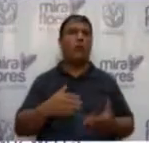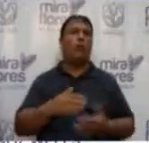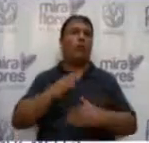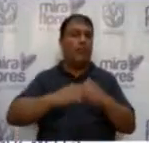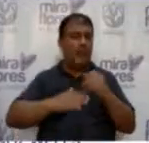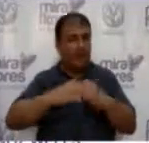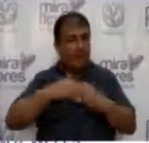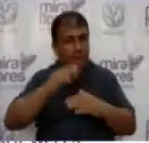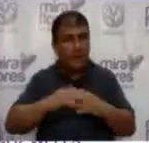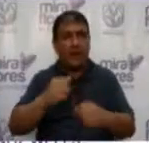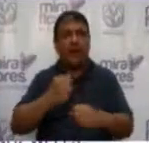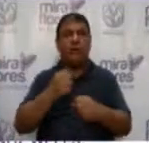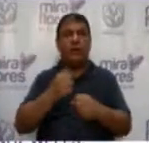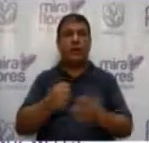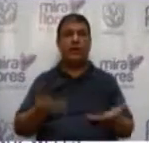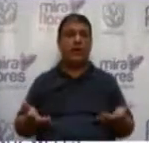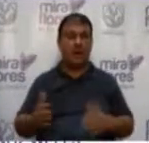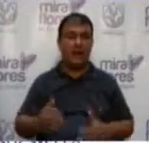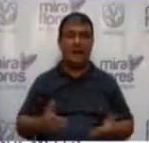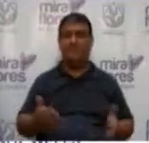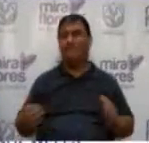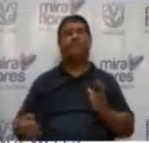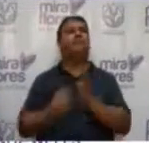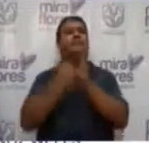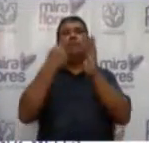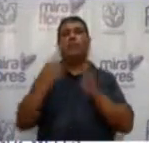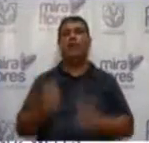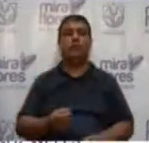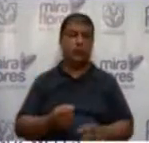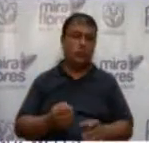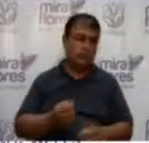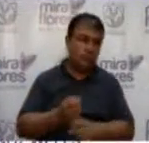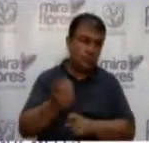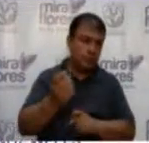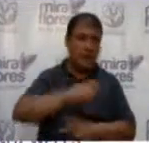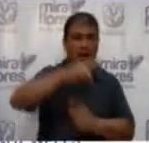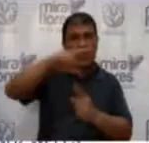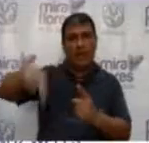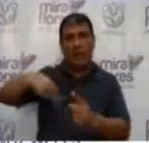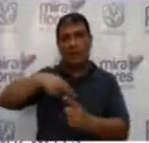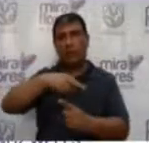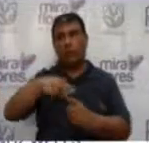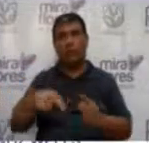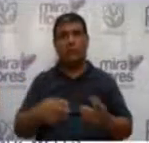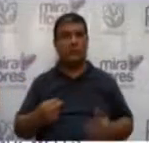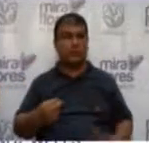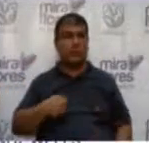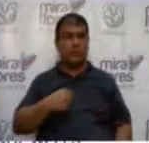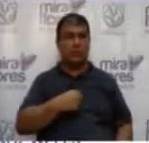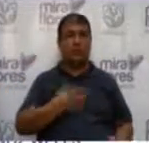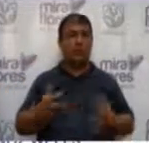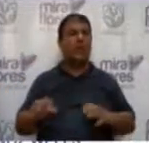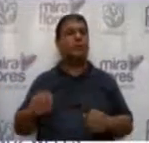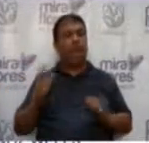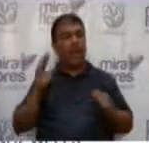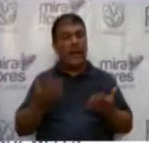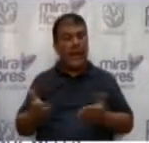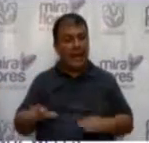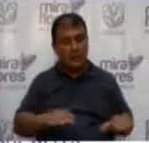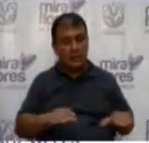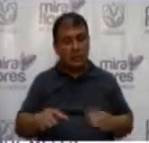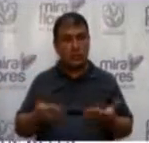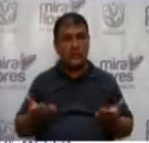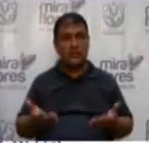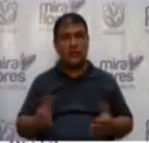una obra que haya generado algún impacto en el entorno, nosotros lo que hemos procurado